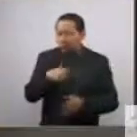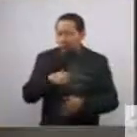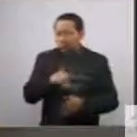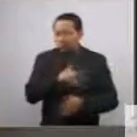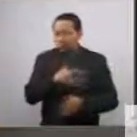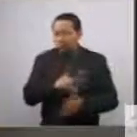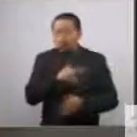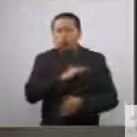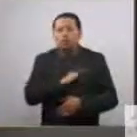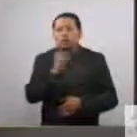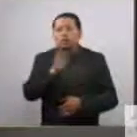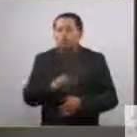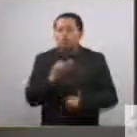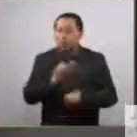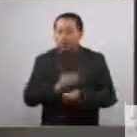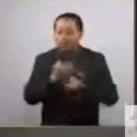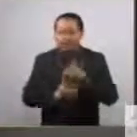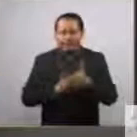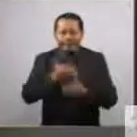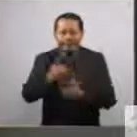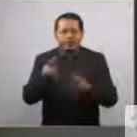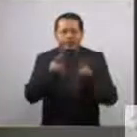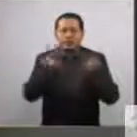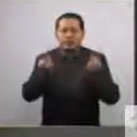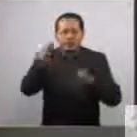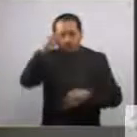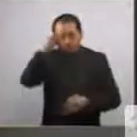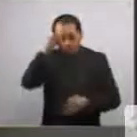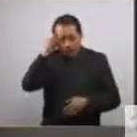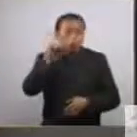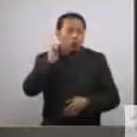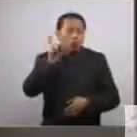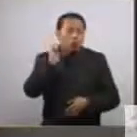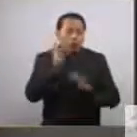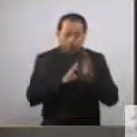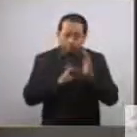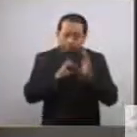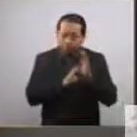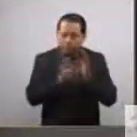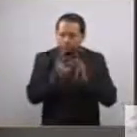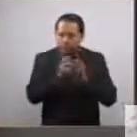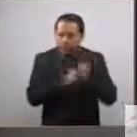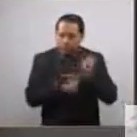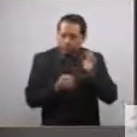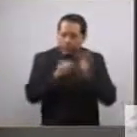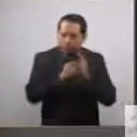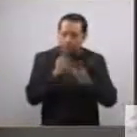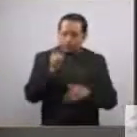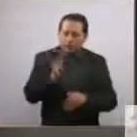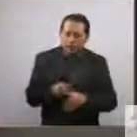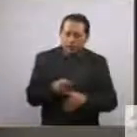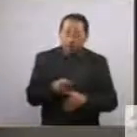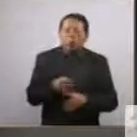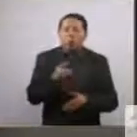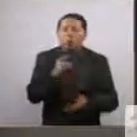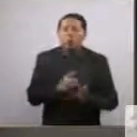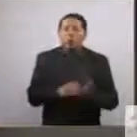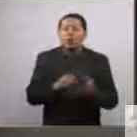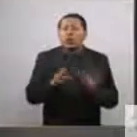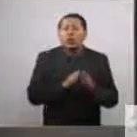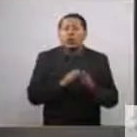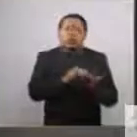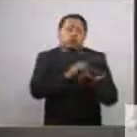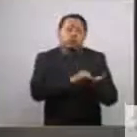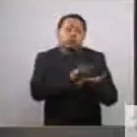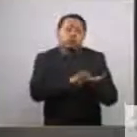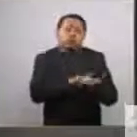que estamos ante un gran avance en materia indígena. Ojalá que esta reforma constitucional no quede en letra muerta y